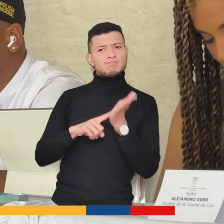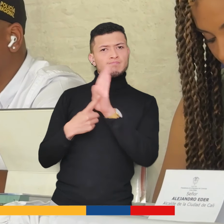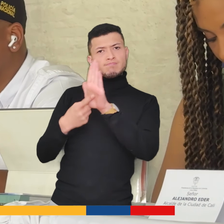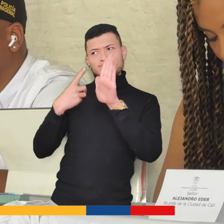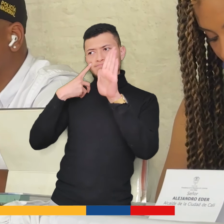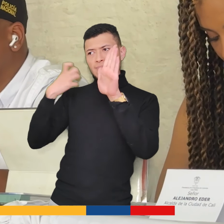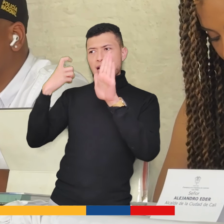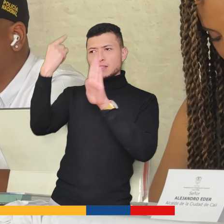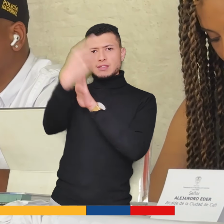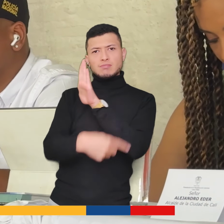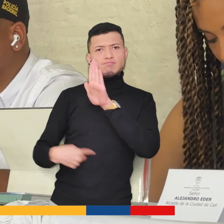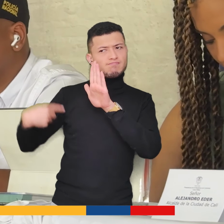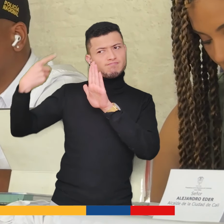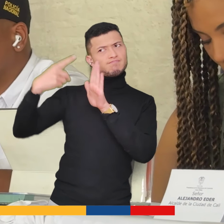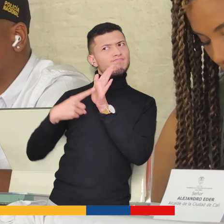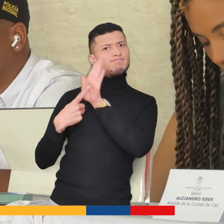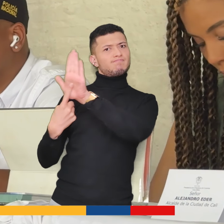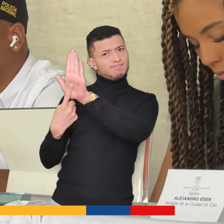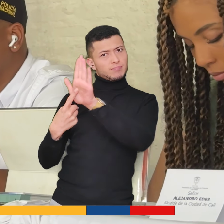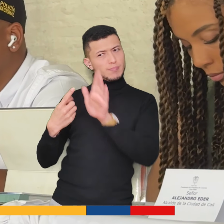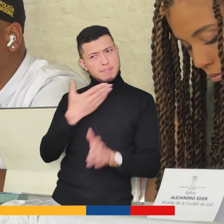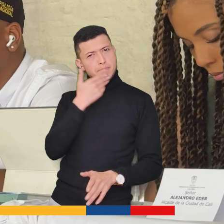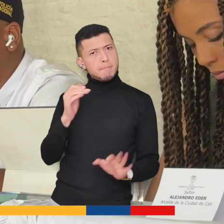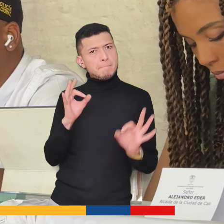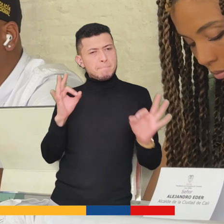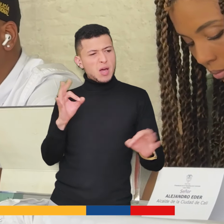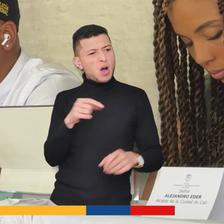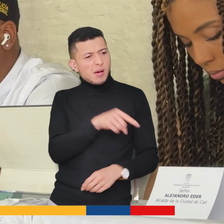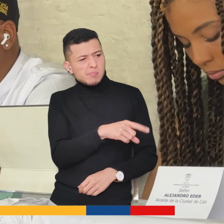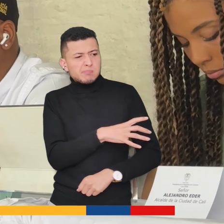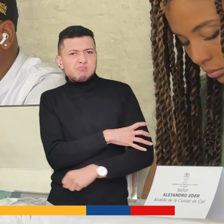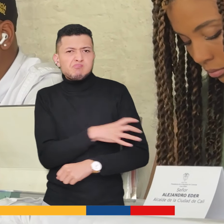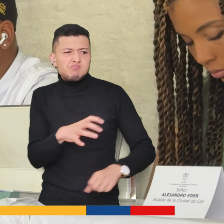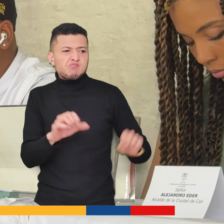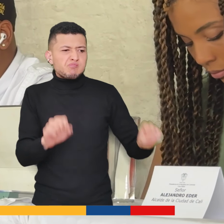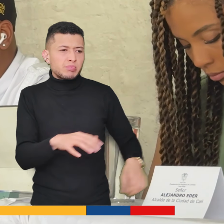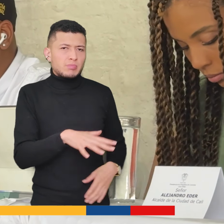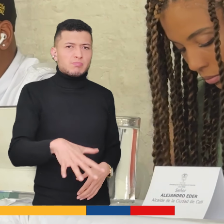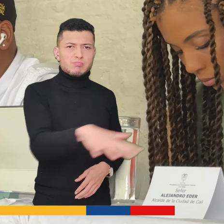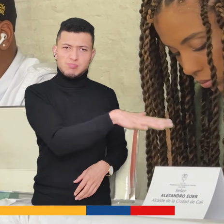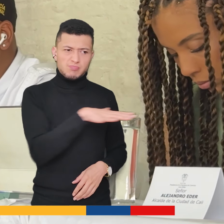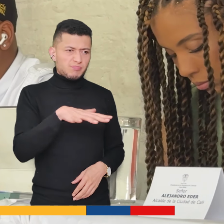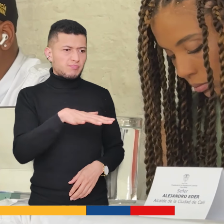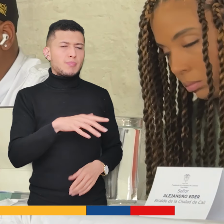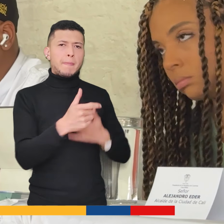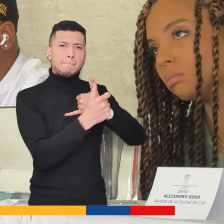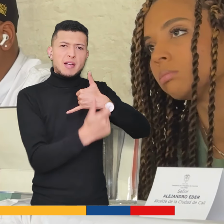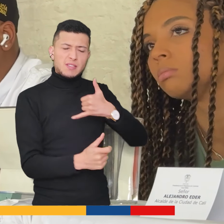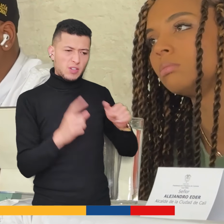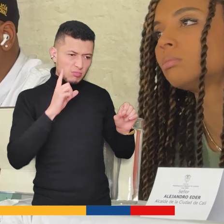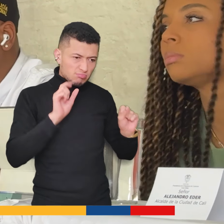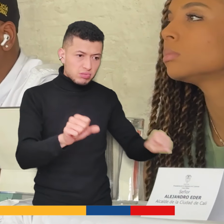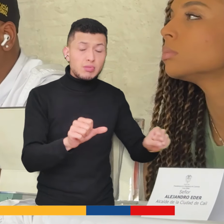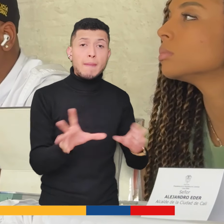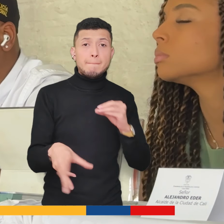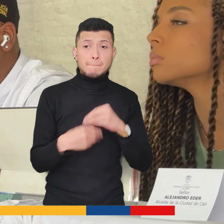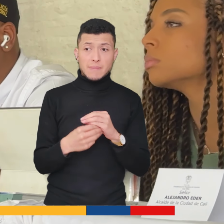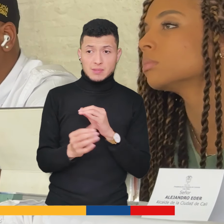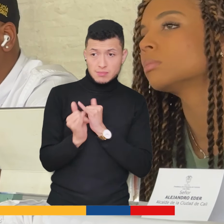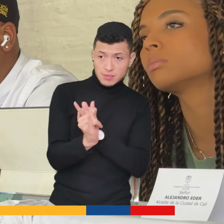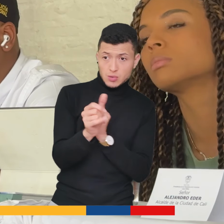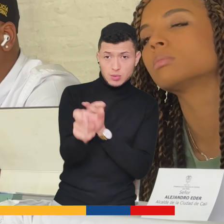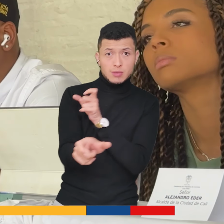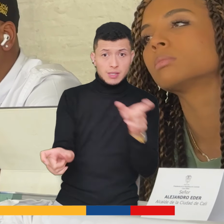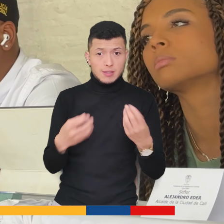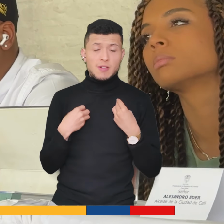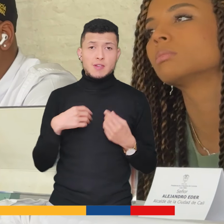al mundo el potencial que tenemos en esta región del Pacífico, y de mostrarle a nuestra propia mente, a nuestras